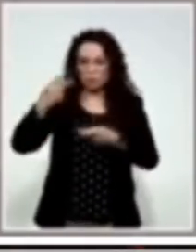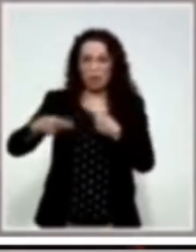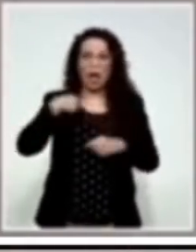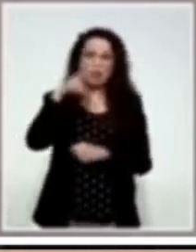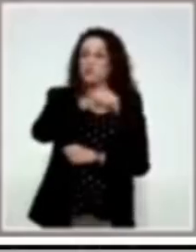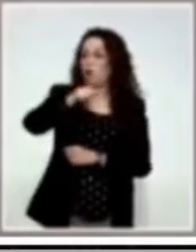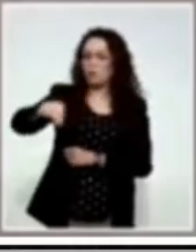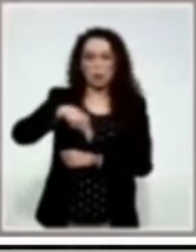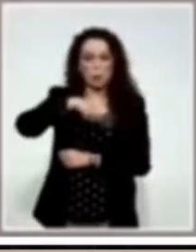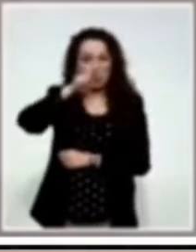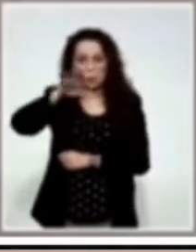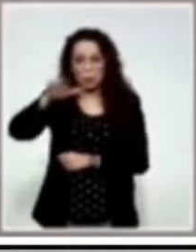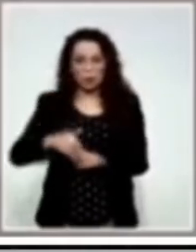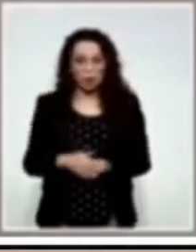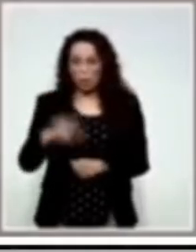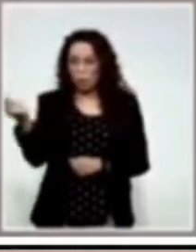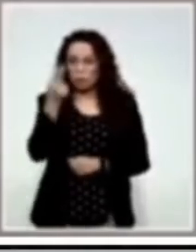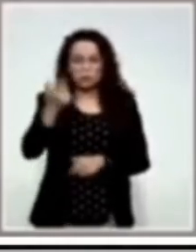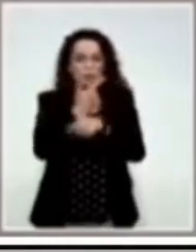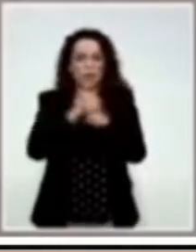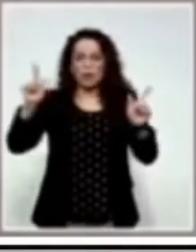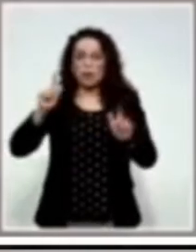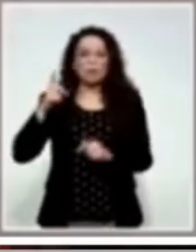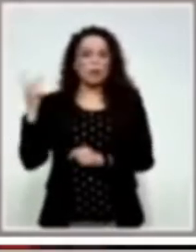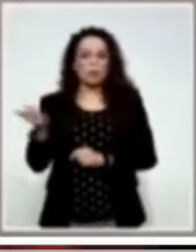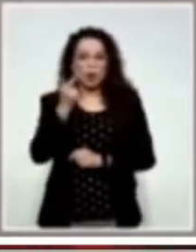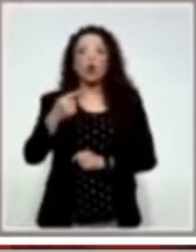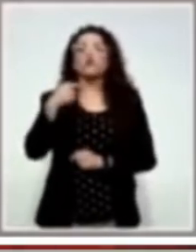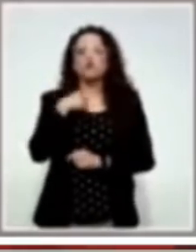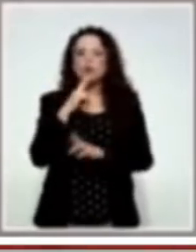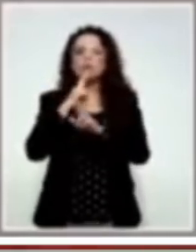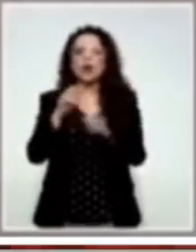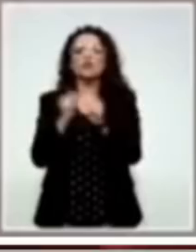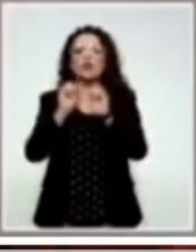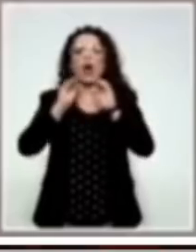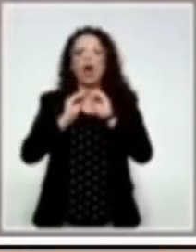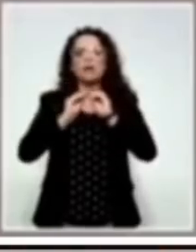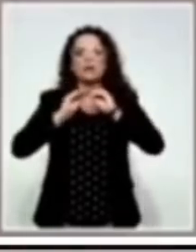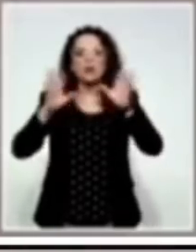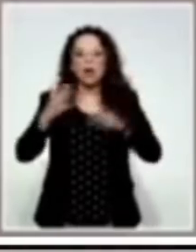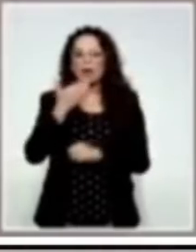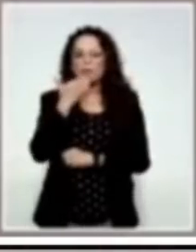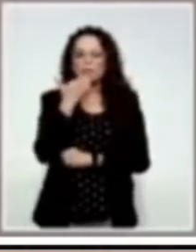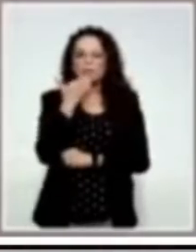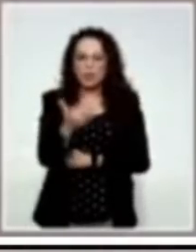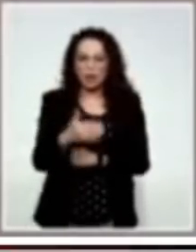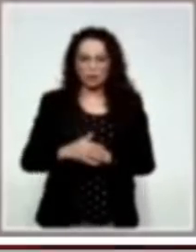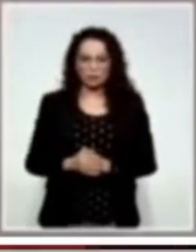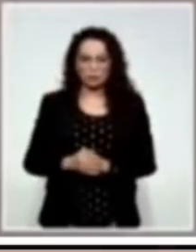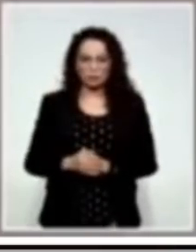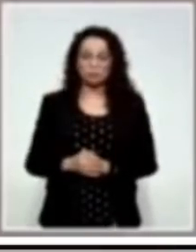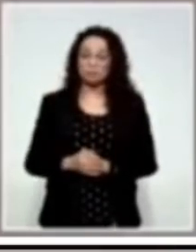con absoluta libertad y yo contesto con mucha claridad y vehemencia. Incluso si algún